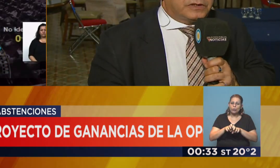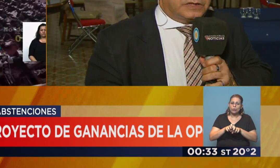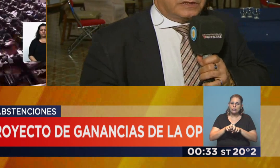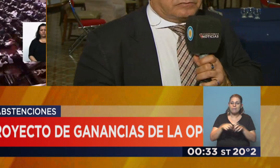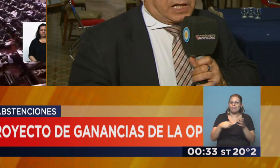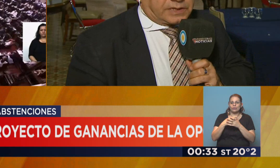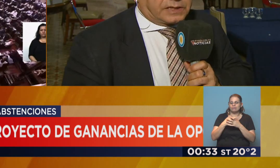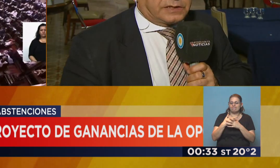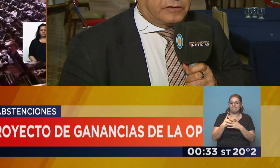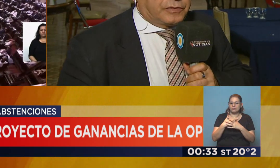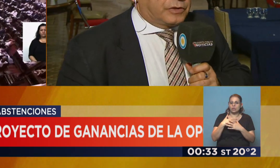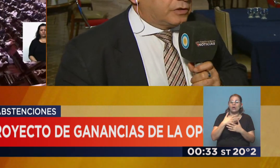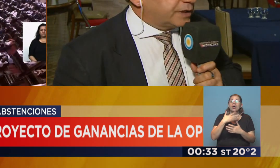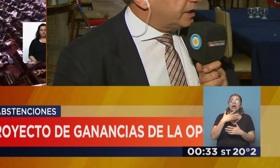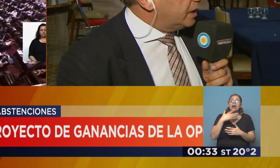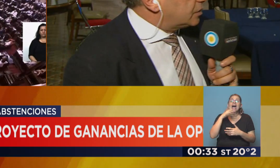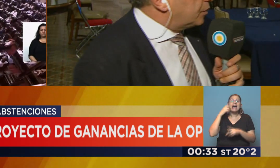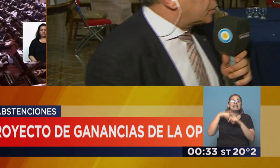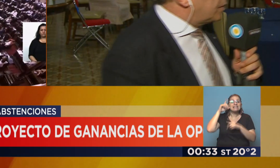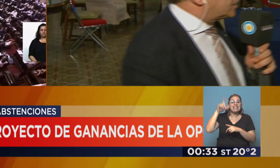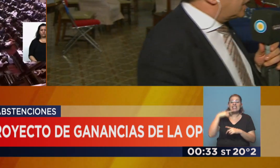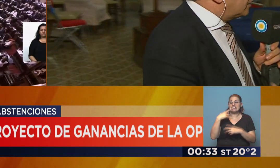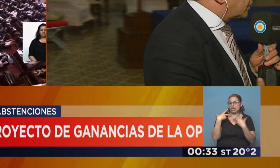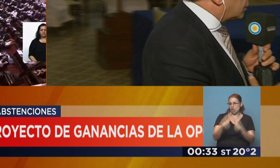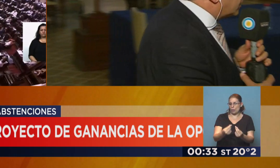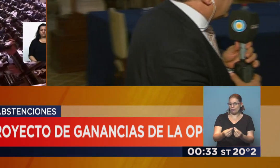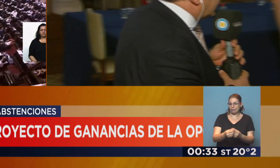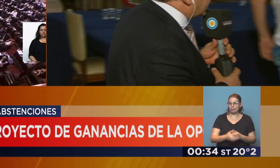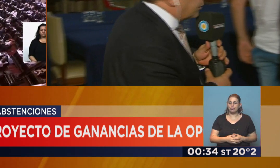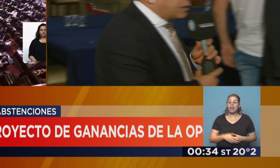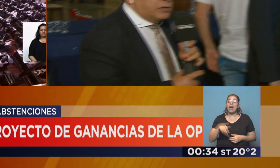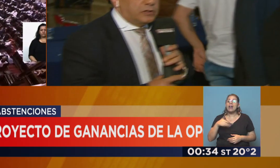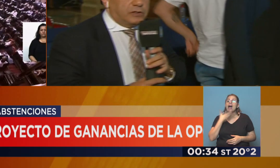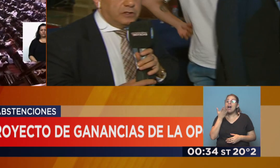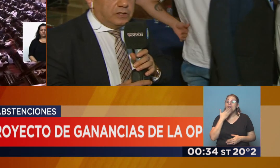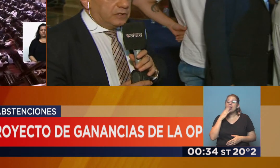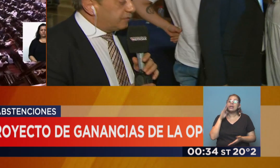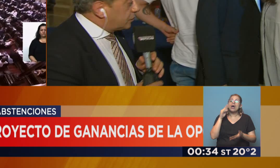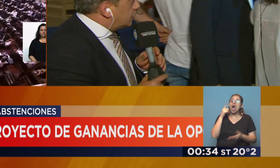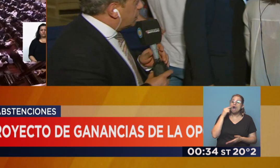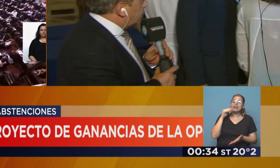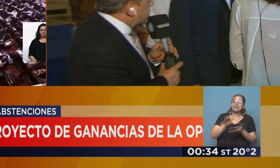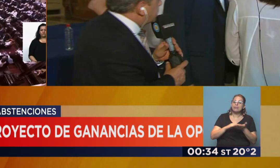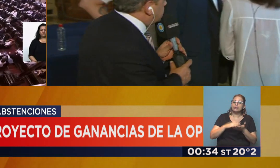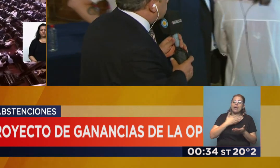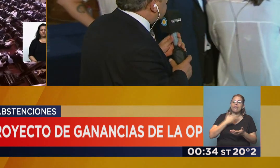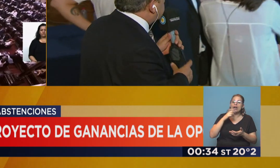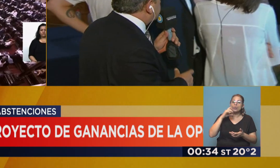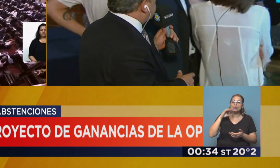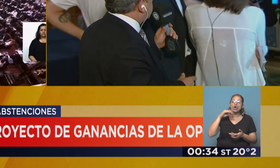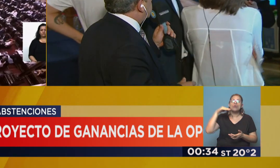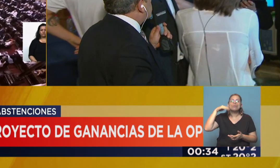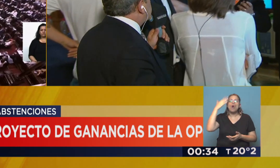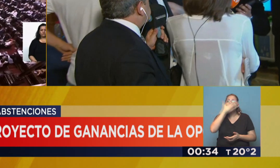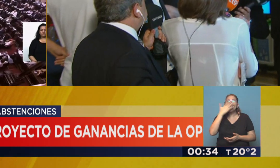prosperó. Axel Kicillof fue uno de los que se opuso. Vamos a hablar con el diputado Facundo Moyano, que